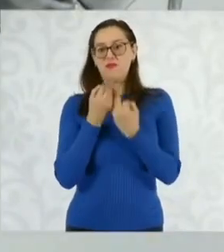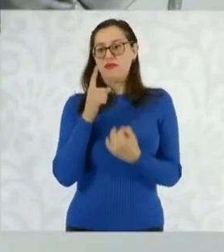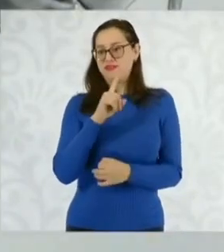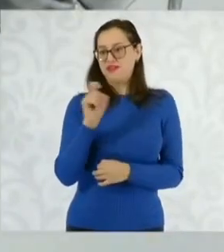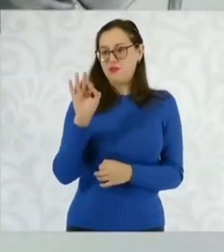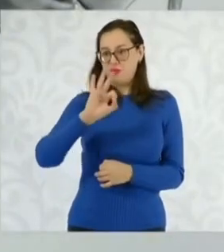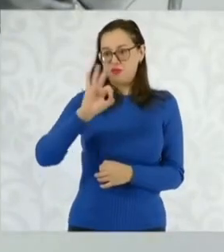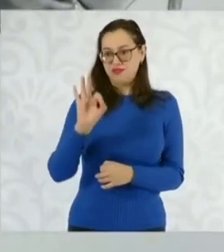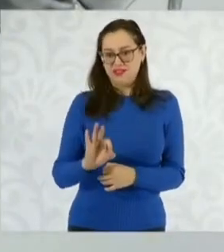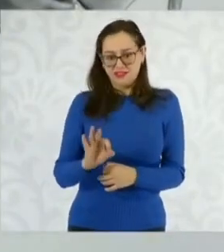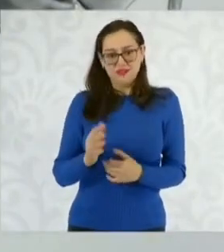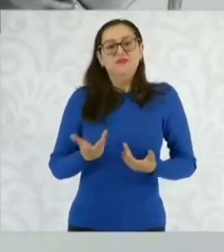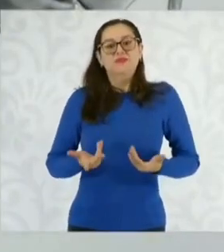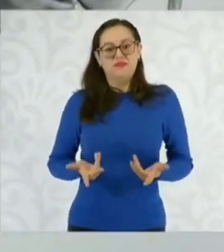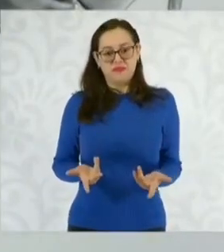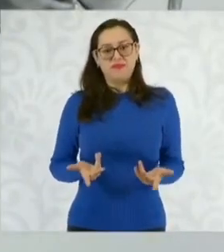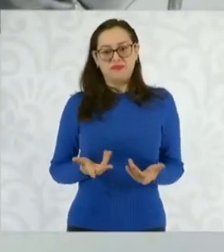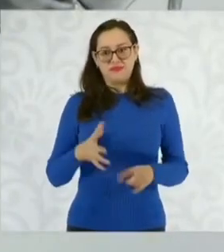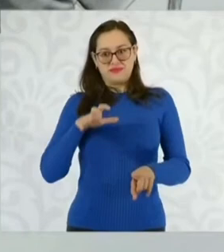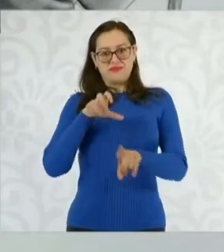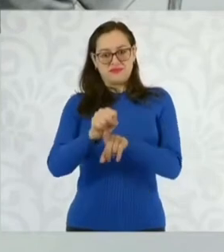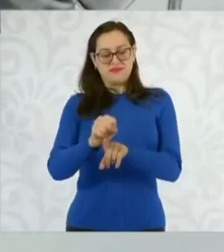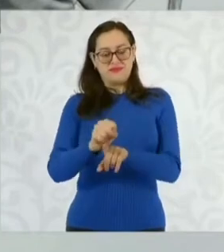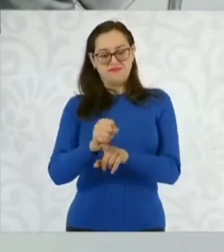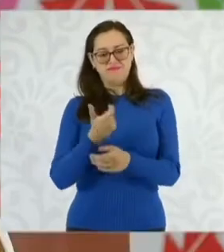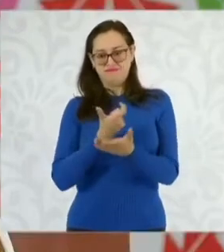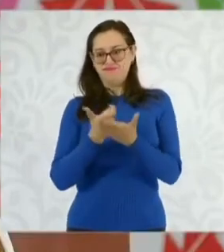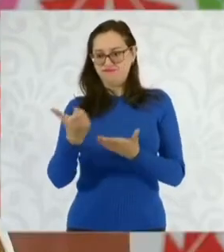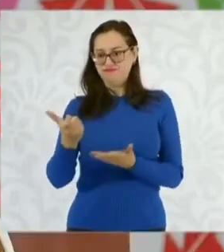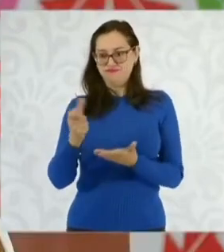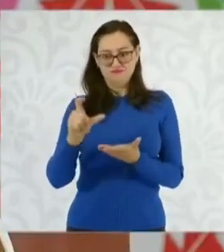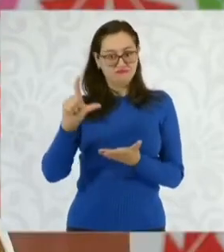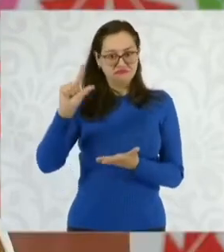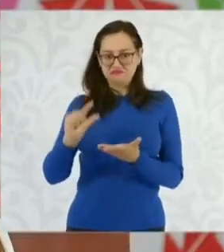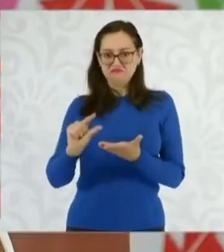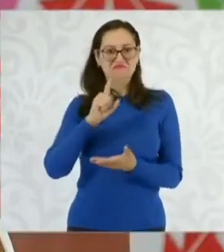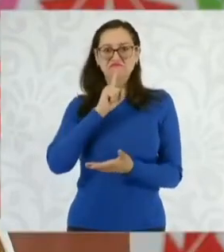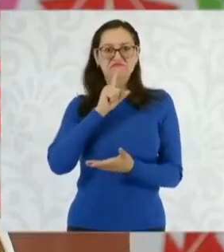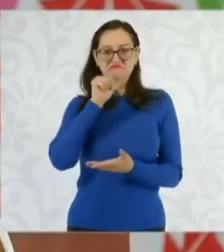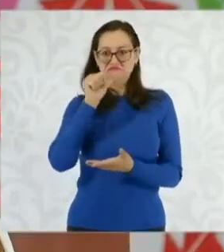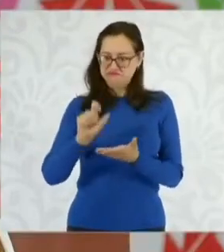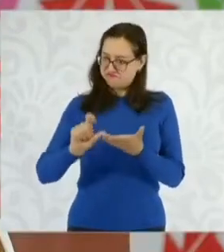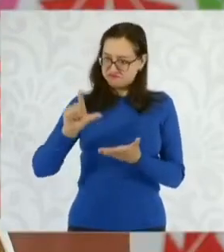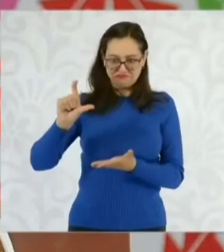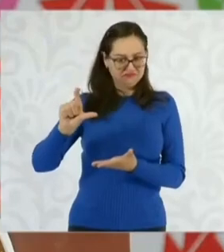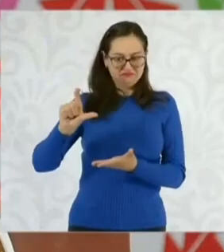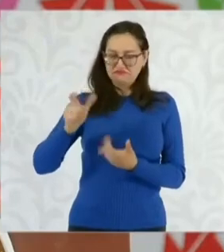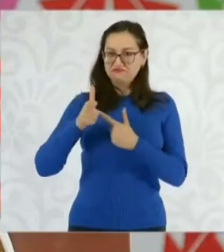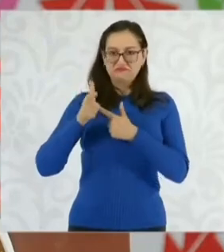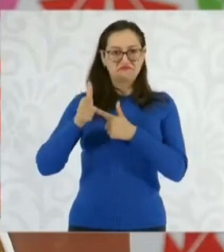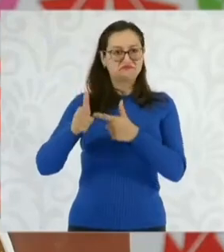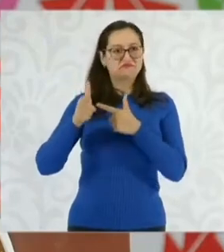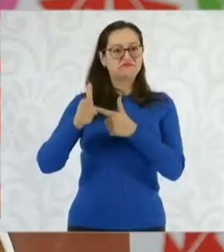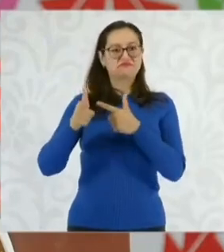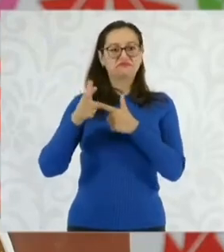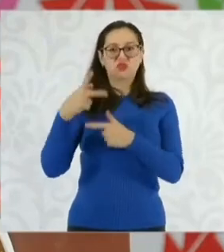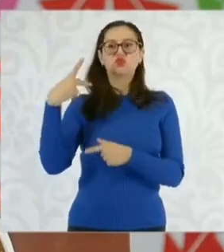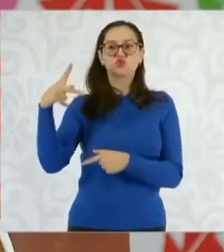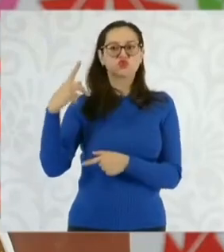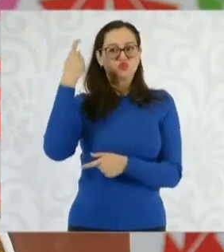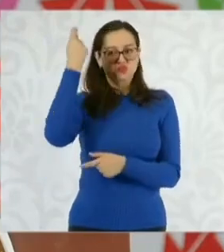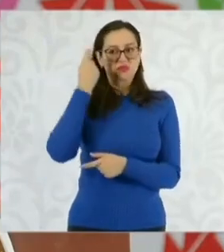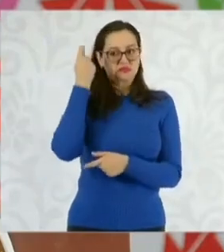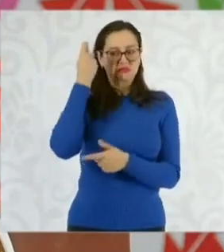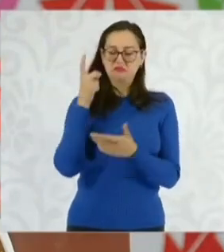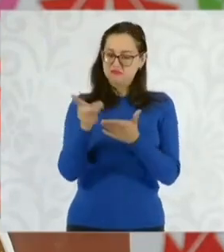cuentas individuales. Entonces, ahí es en donde ese complemento va a ser clave para que realmente estemos alcanzando el derecho